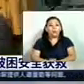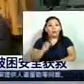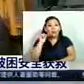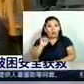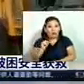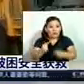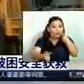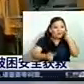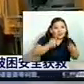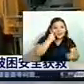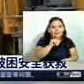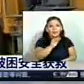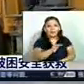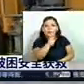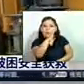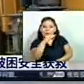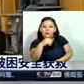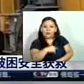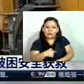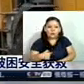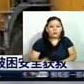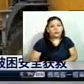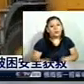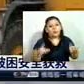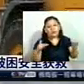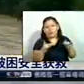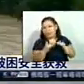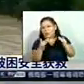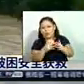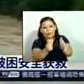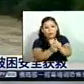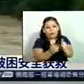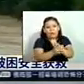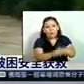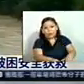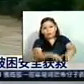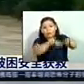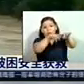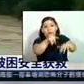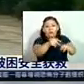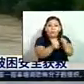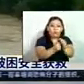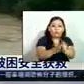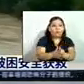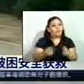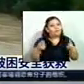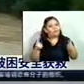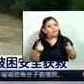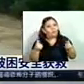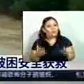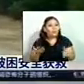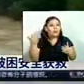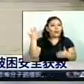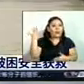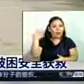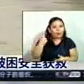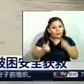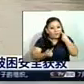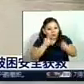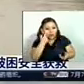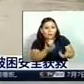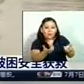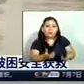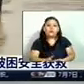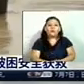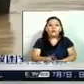destinos turísticos en el sur de China también han sufrido daños por las inundaciones empeorando los problemas financieros causados por el desplome de visitantes